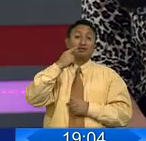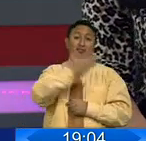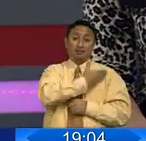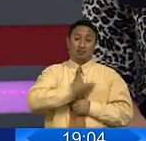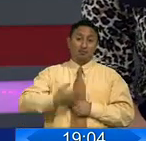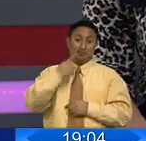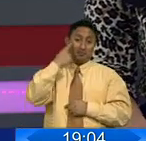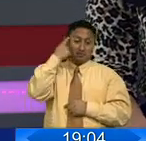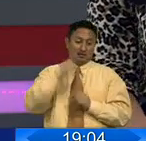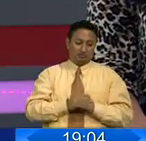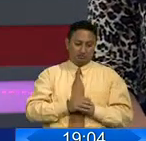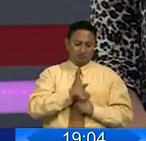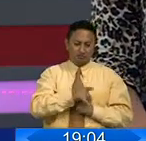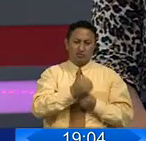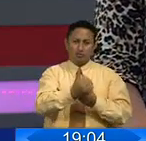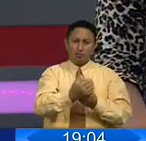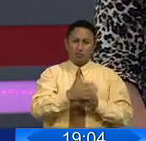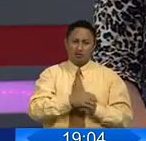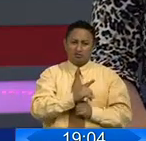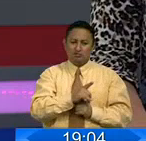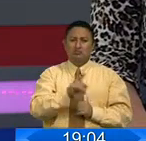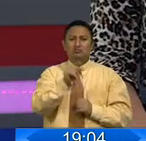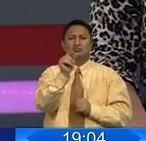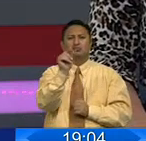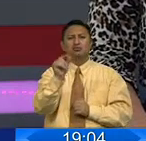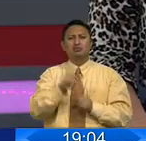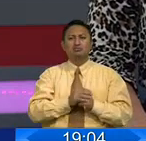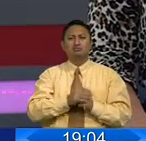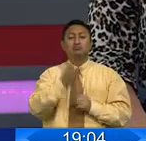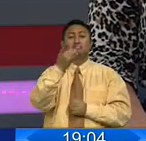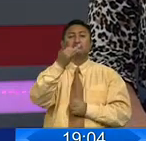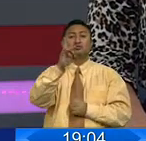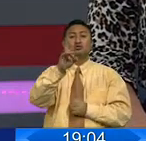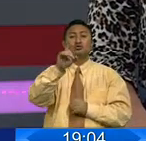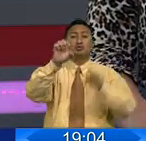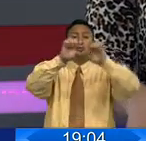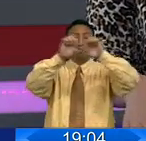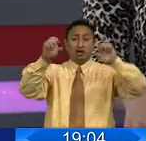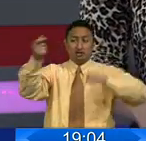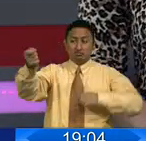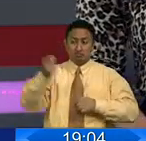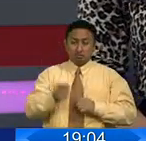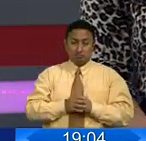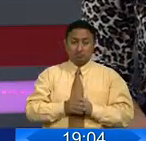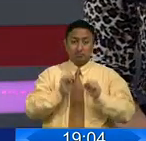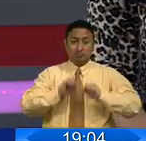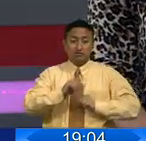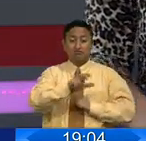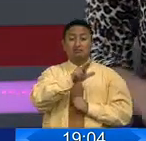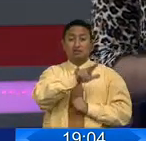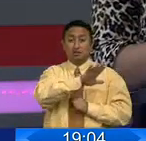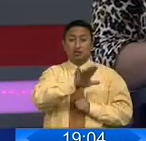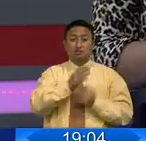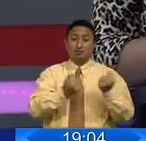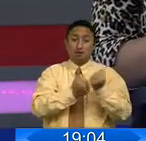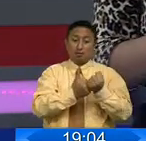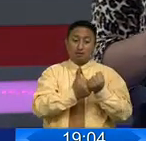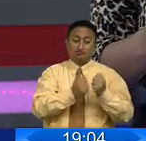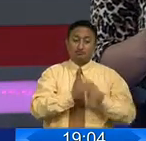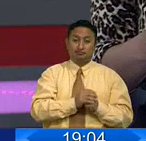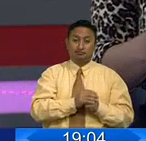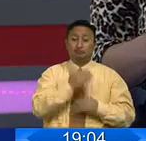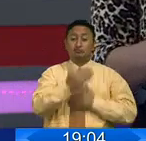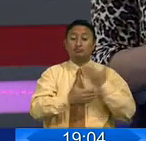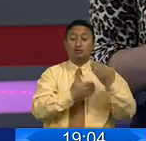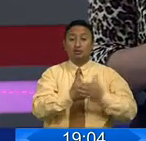detallada sobre los presuntos aportes millonarios de al menos 18 empresas para el funcionamiento de la alianza país y que luego se habrían